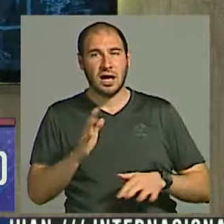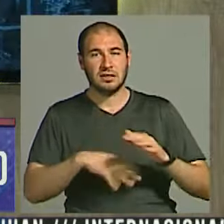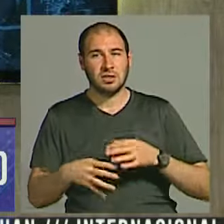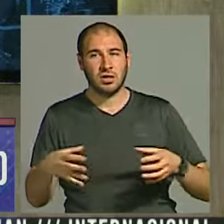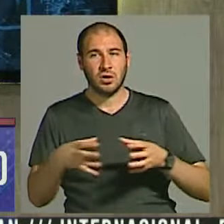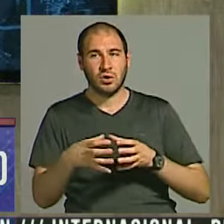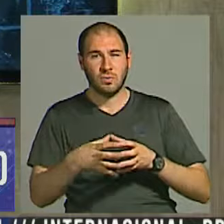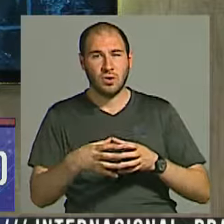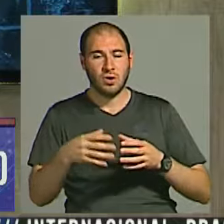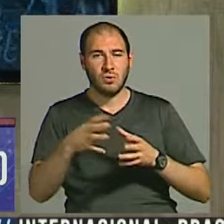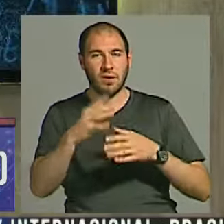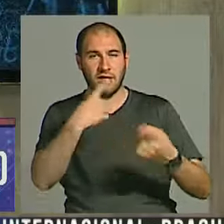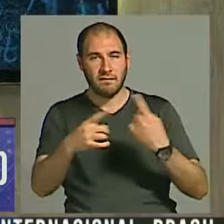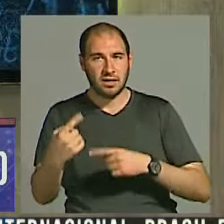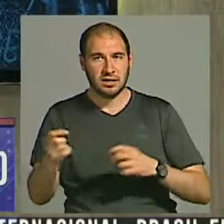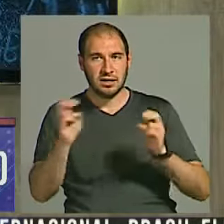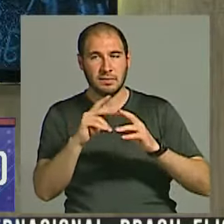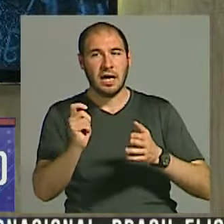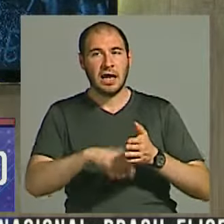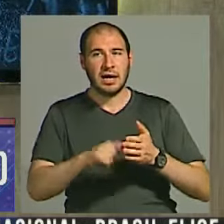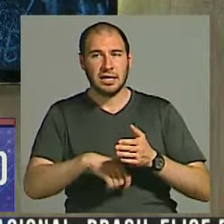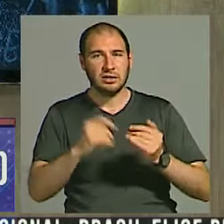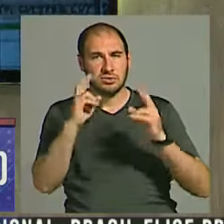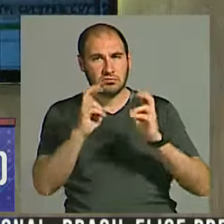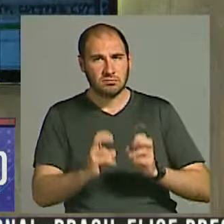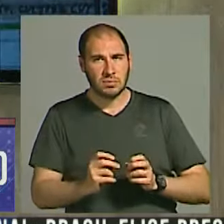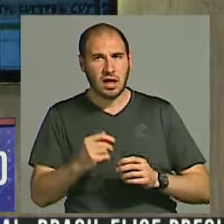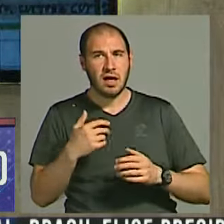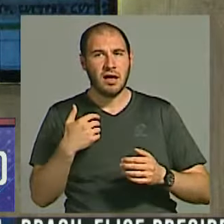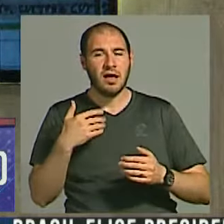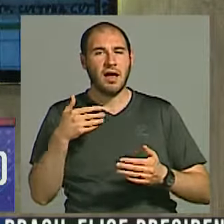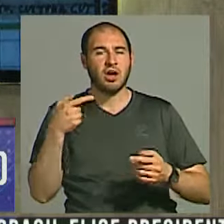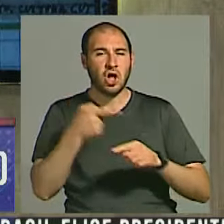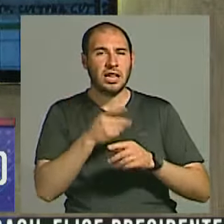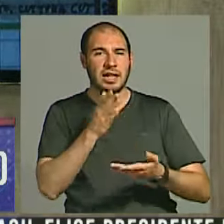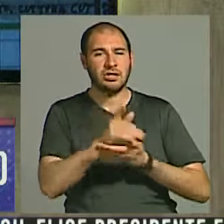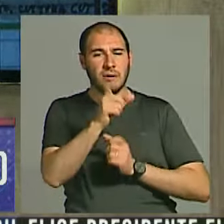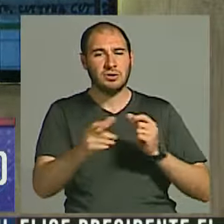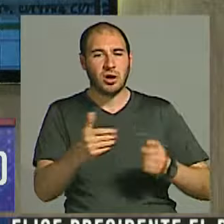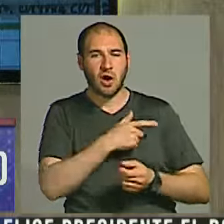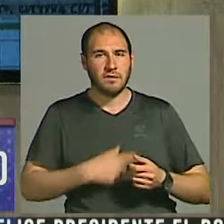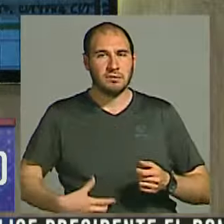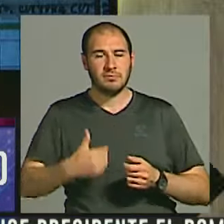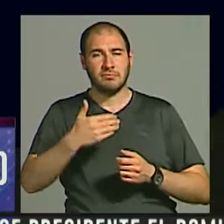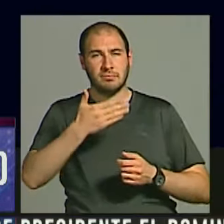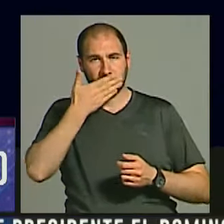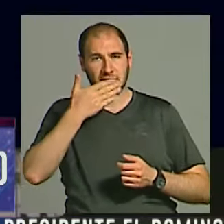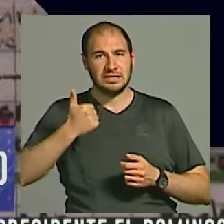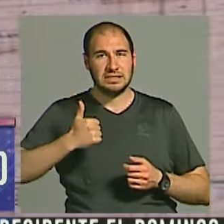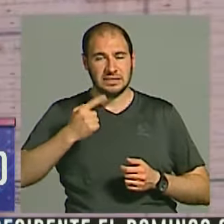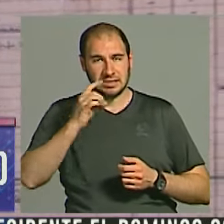grupo interdisciplinario sobre registros y estudios sobre violaciones de derechos humanos durante la dictadura militar de Chile